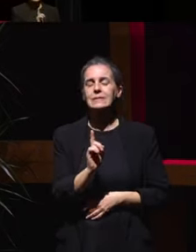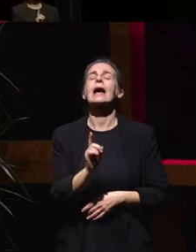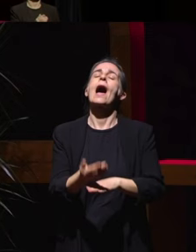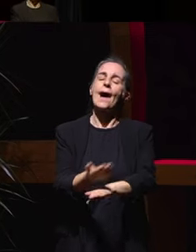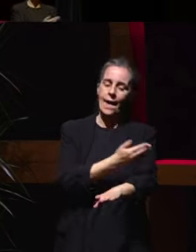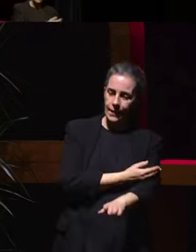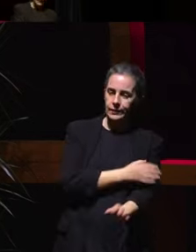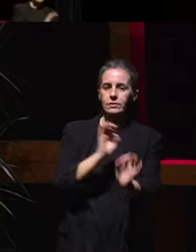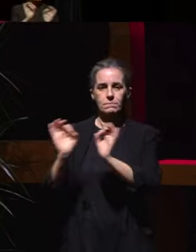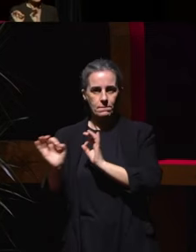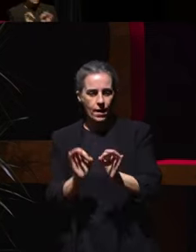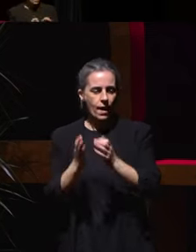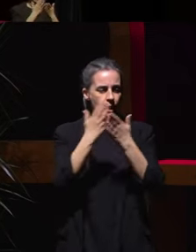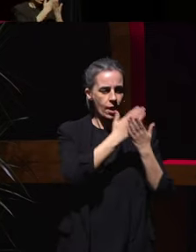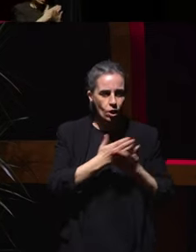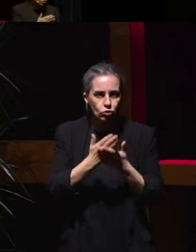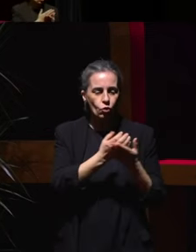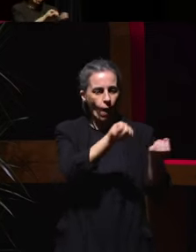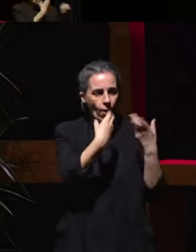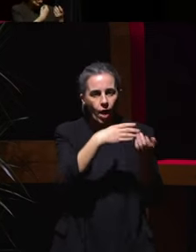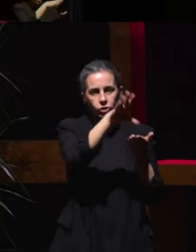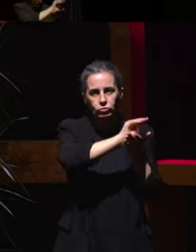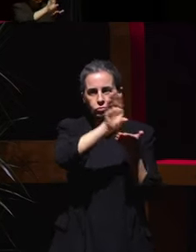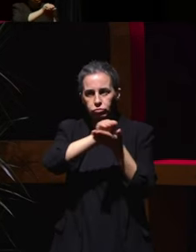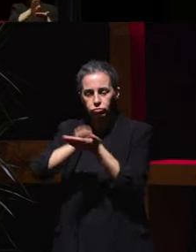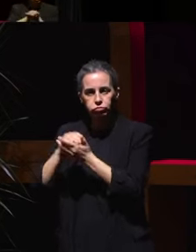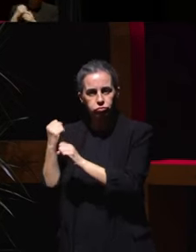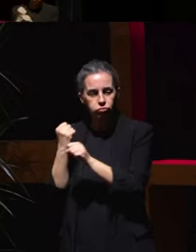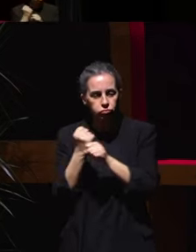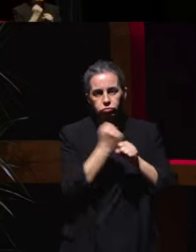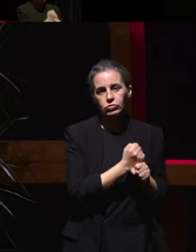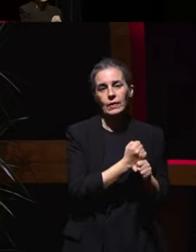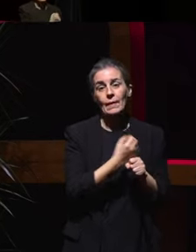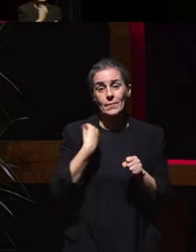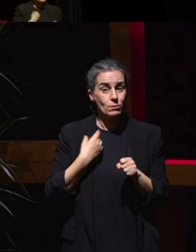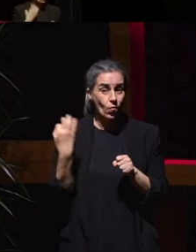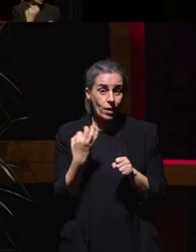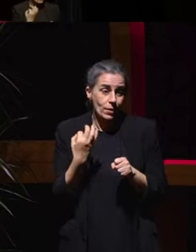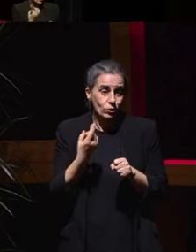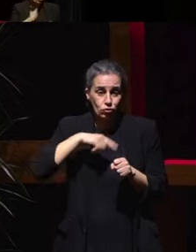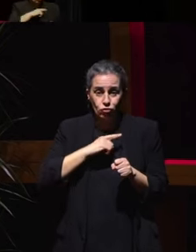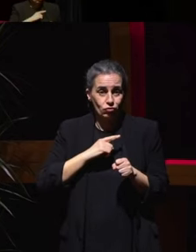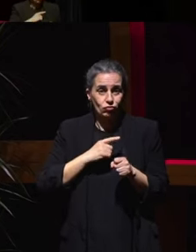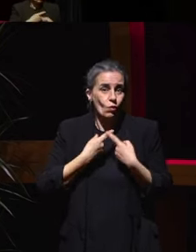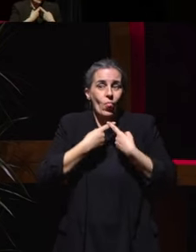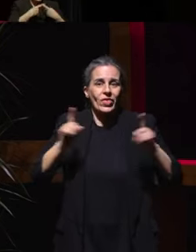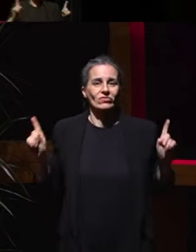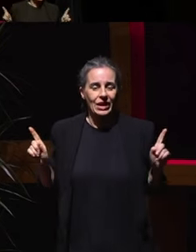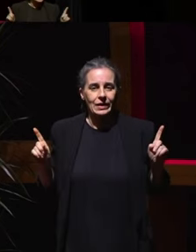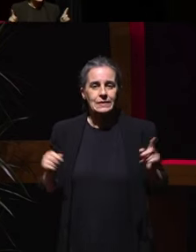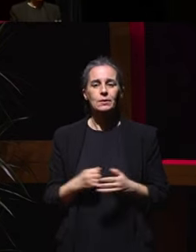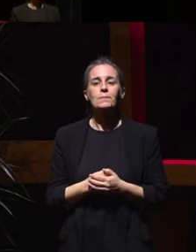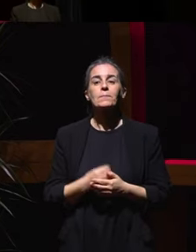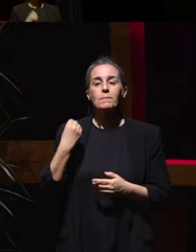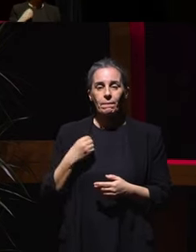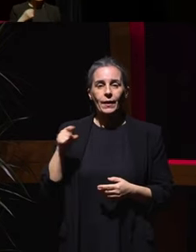preparan, estudas, colles datos, hai que, o dicía Paloma de Río, diferenciarse dos demais. Esta é Andrea Segura,